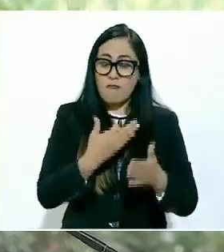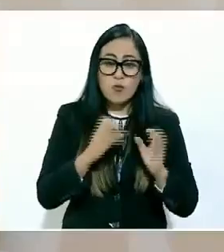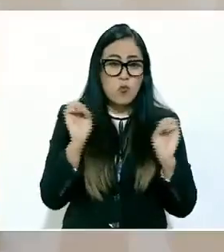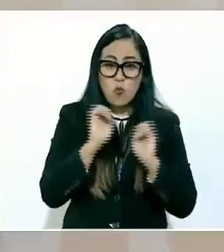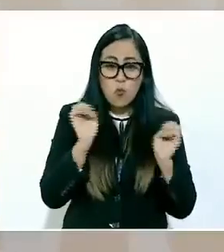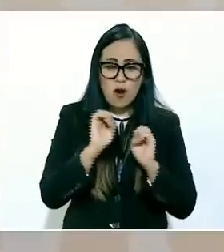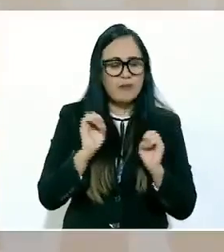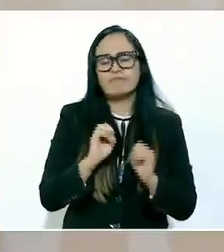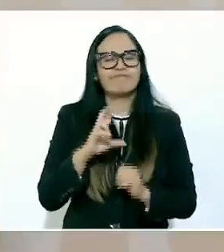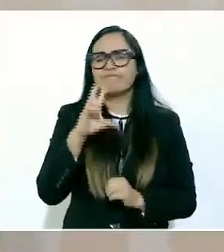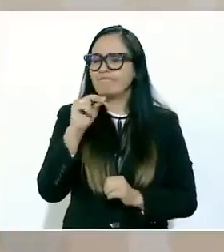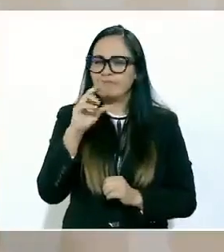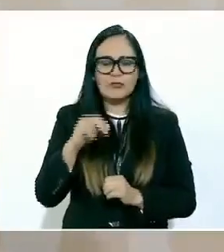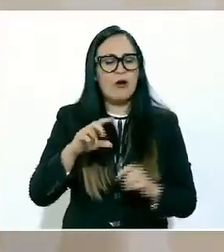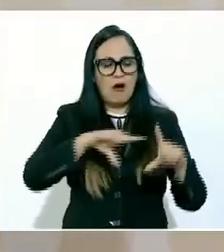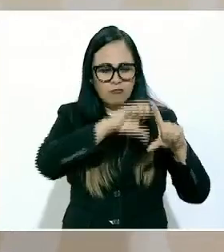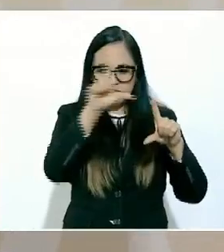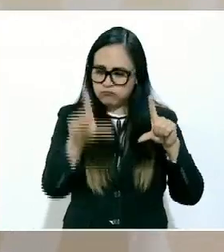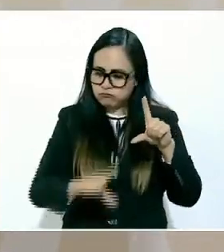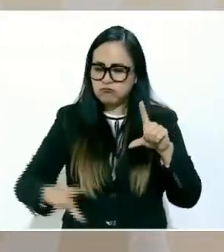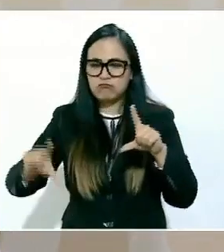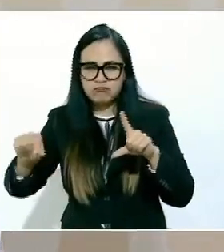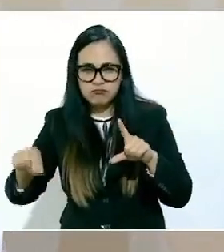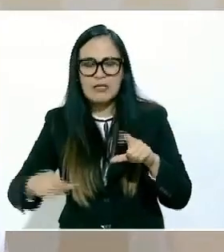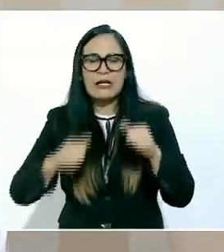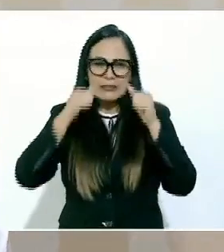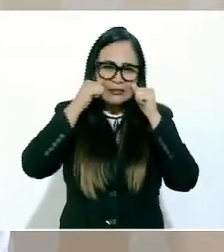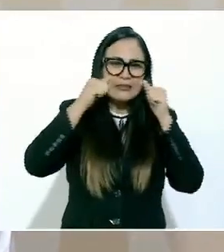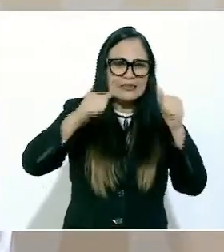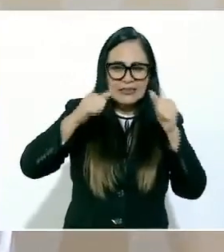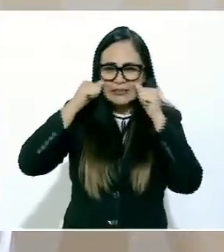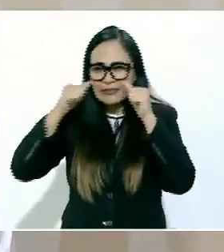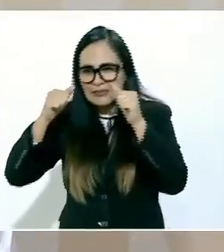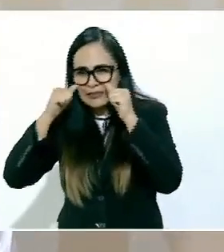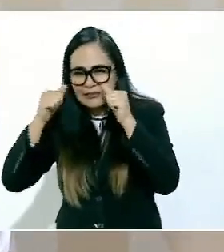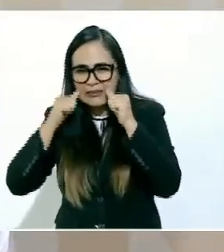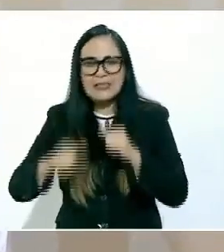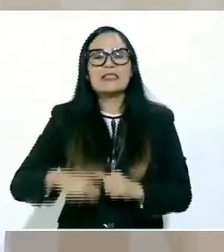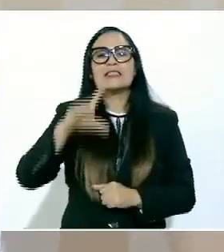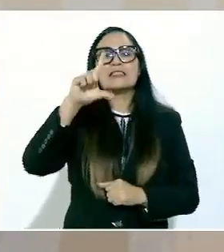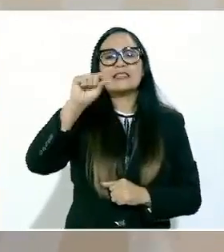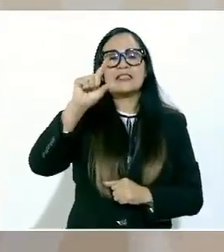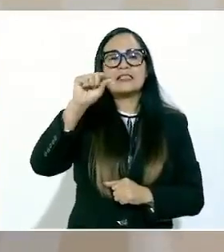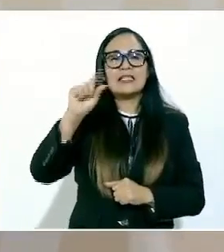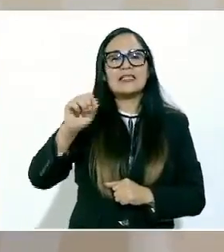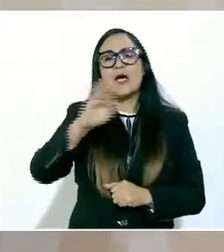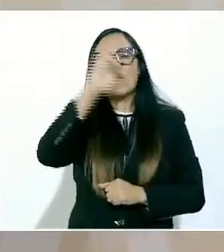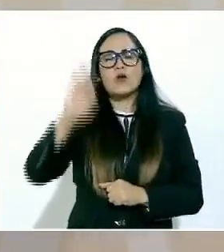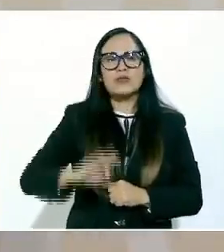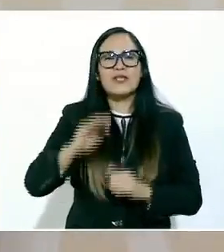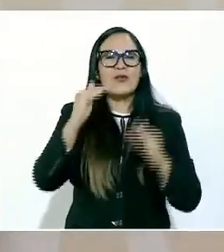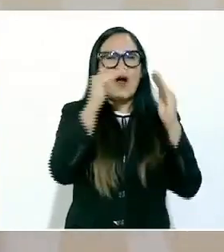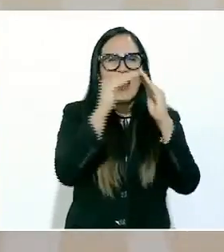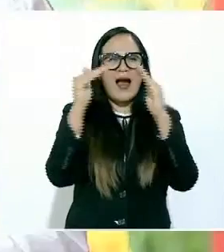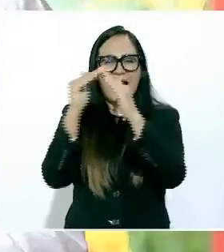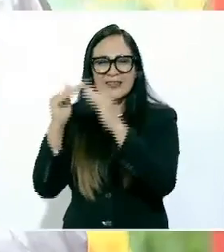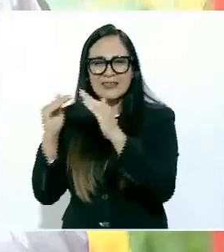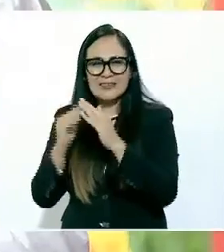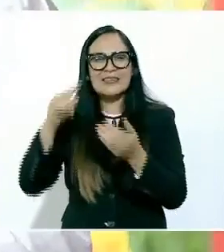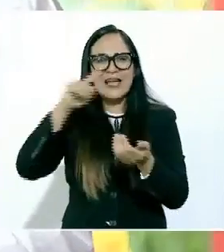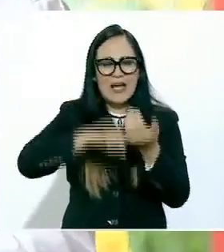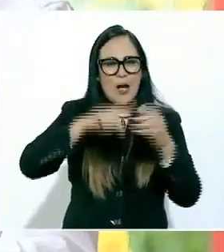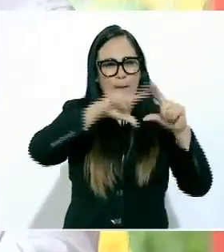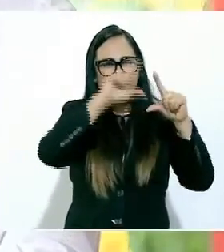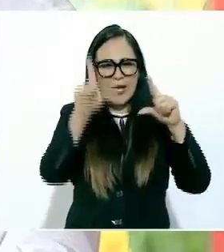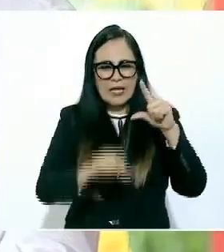Estamos atendiendo al 70% de los hogares del país, de